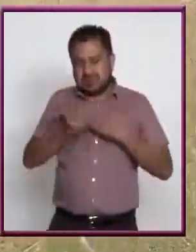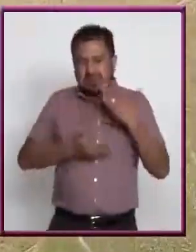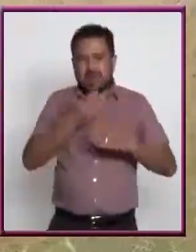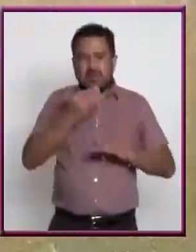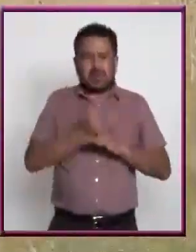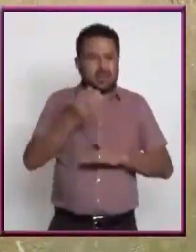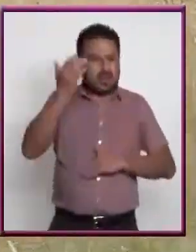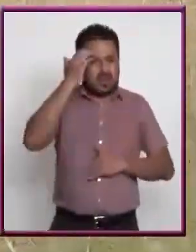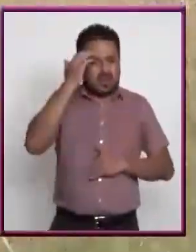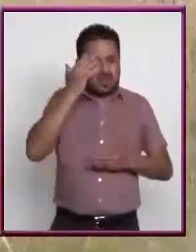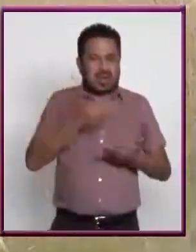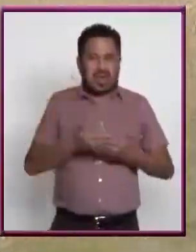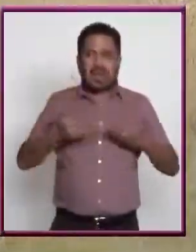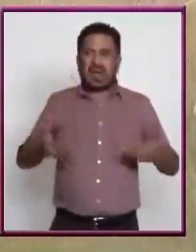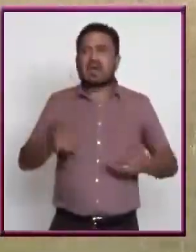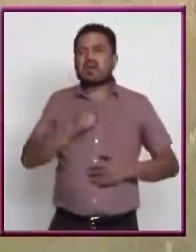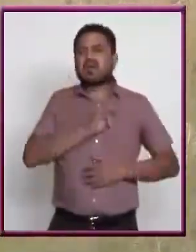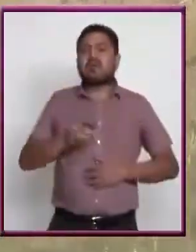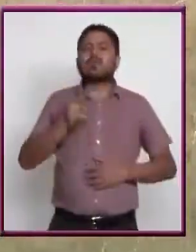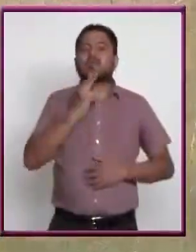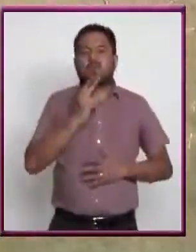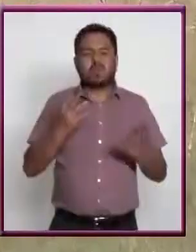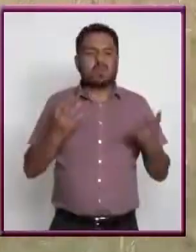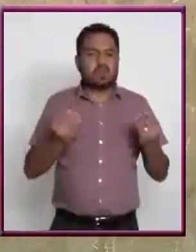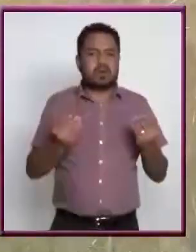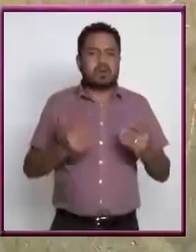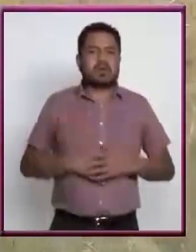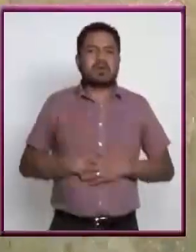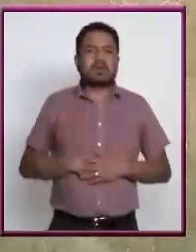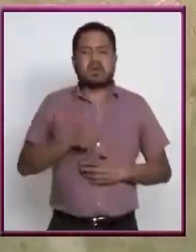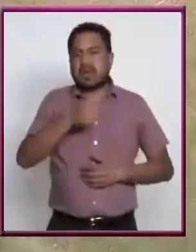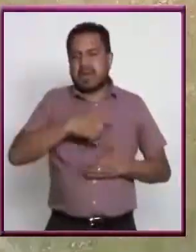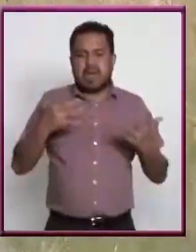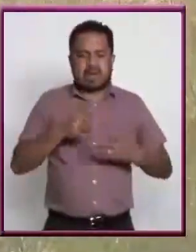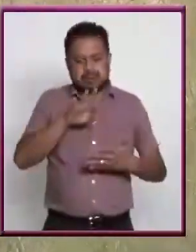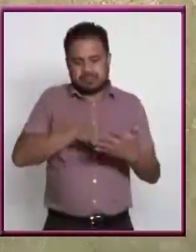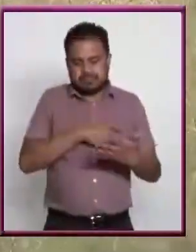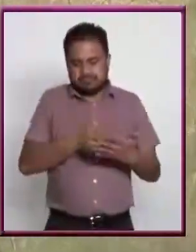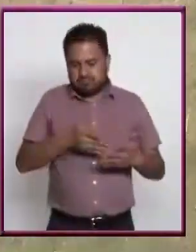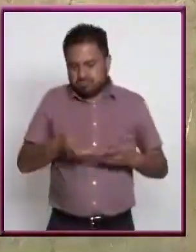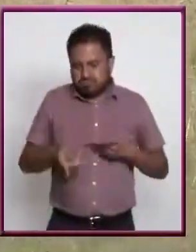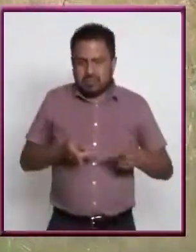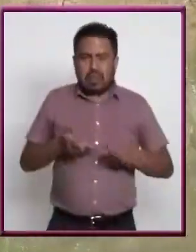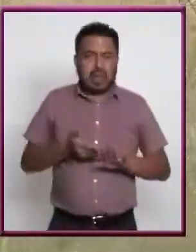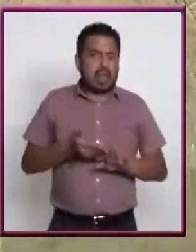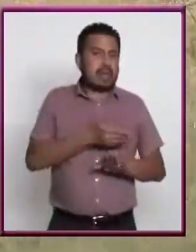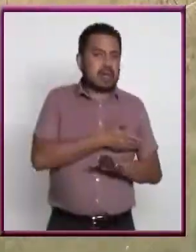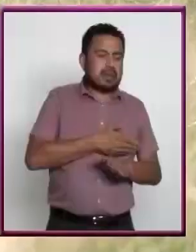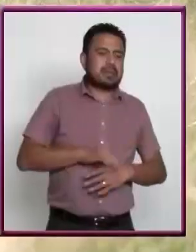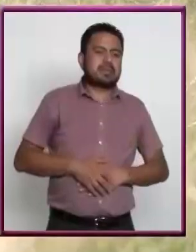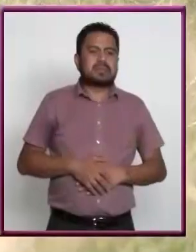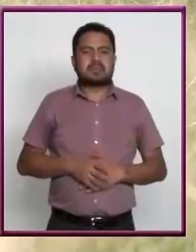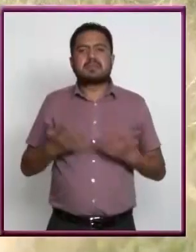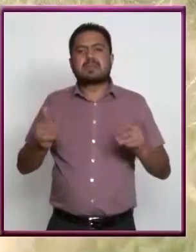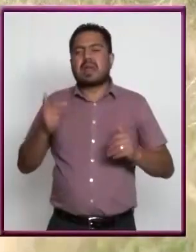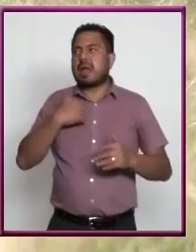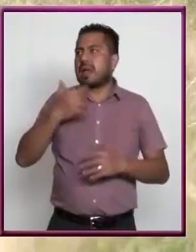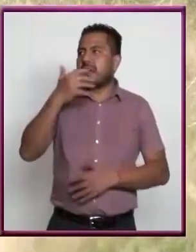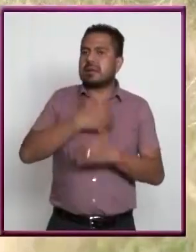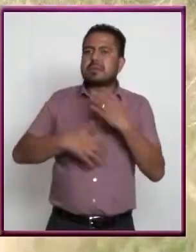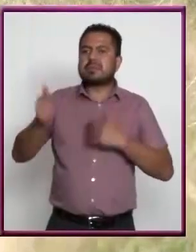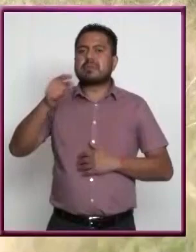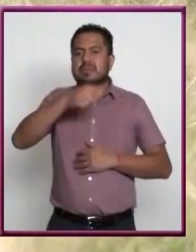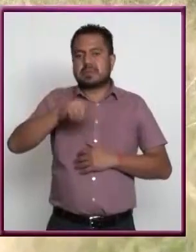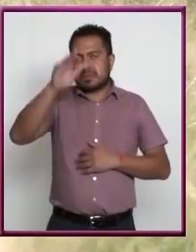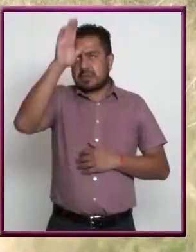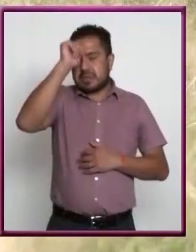que conocimos en esta ocasión les sean de mucha utilidad. Hagan su planificación cuanto antes. Ya nos vamos,